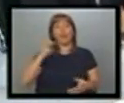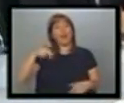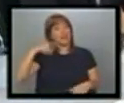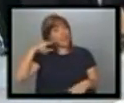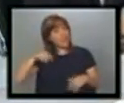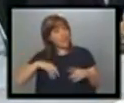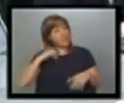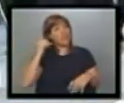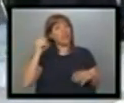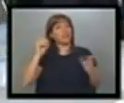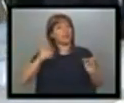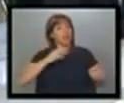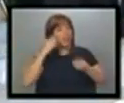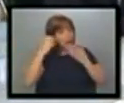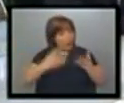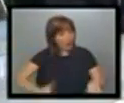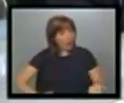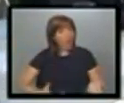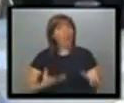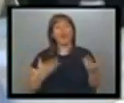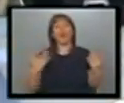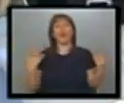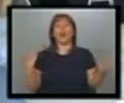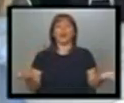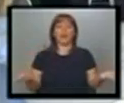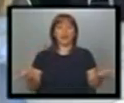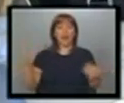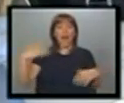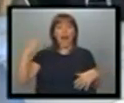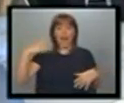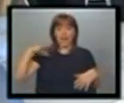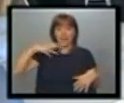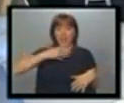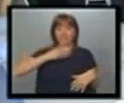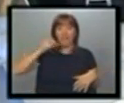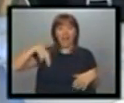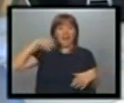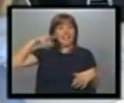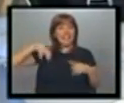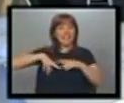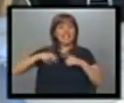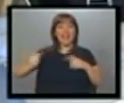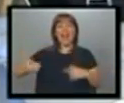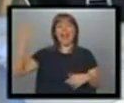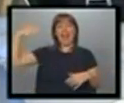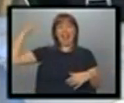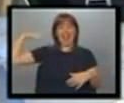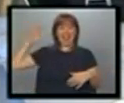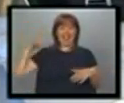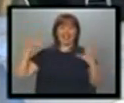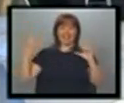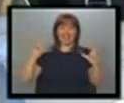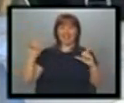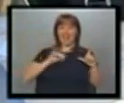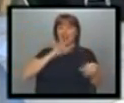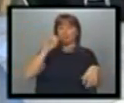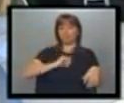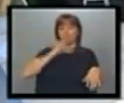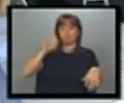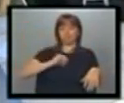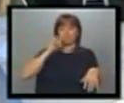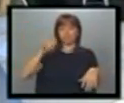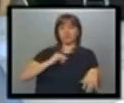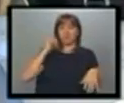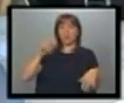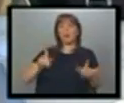aquella declaración que hizo a los medios cuando de alguna manera comenzó todo este tema, ¿no? Saltó a la luz,